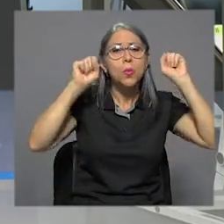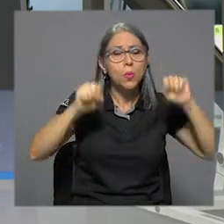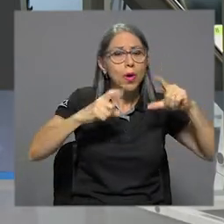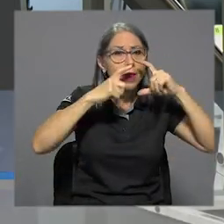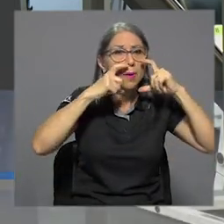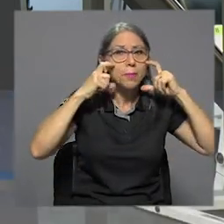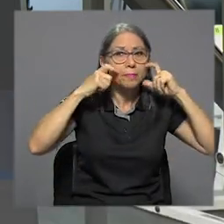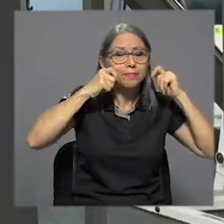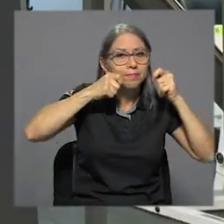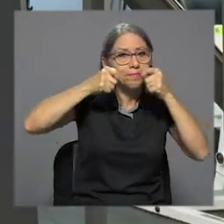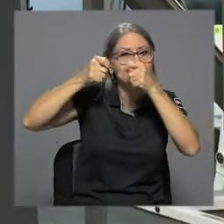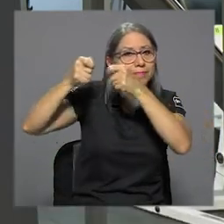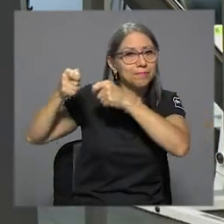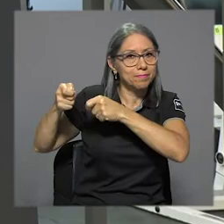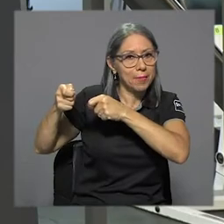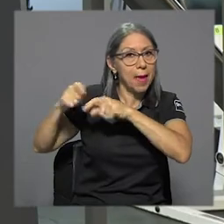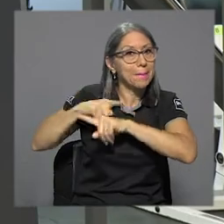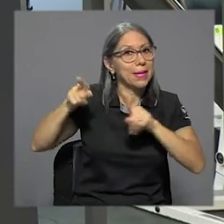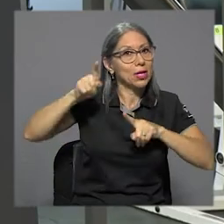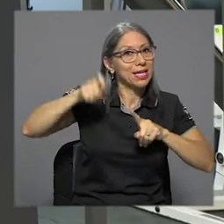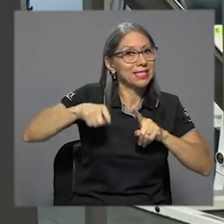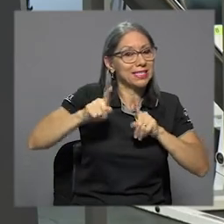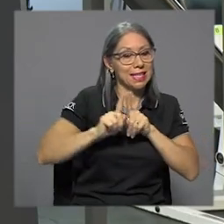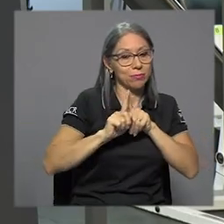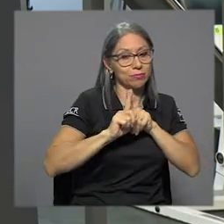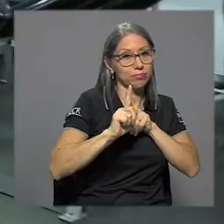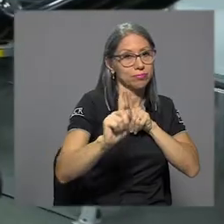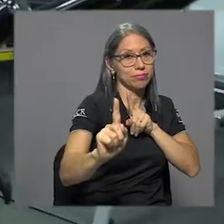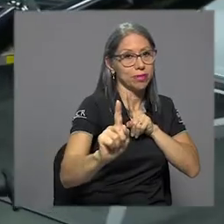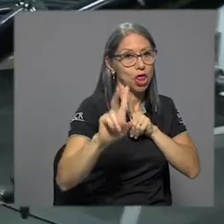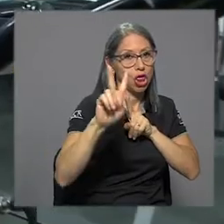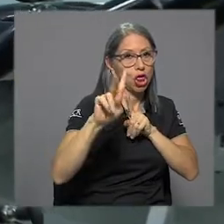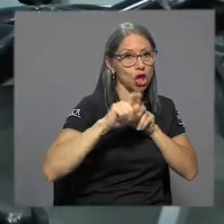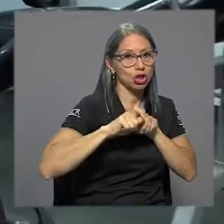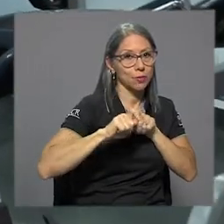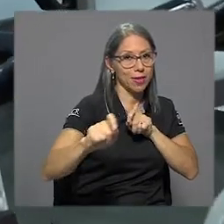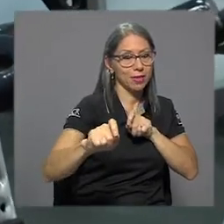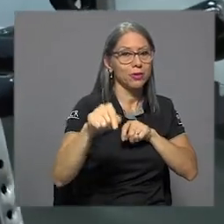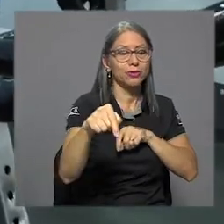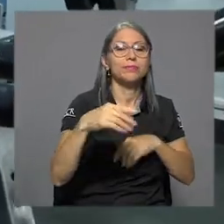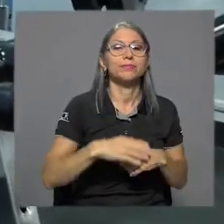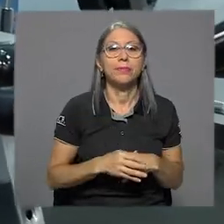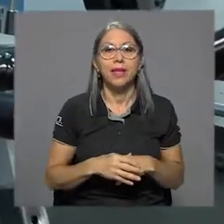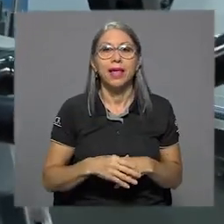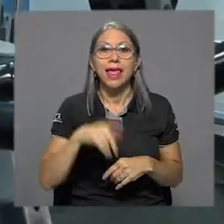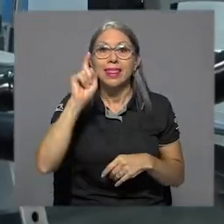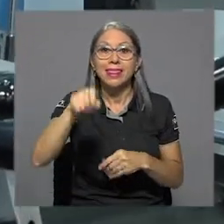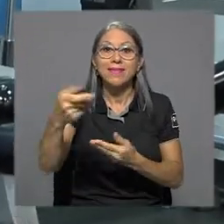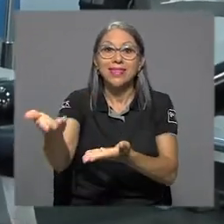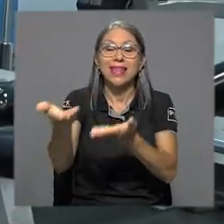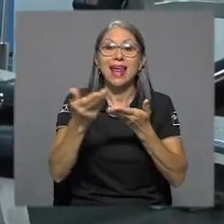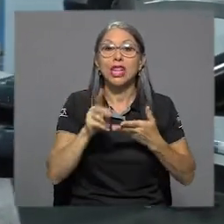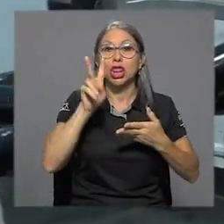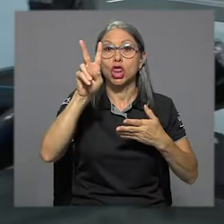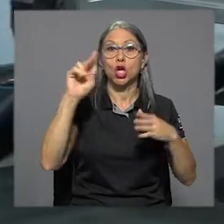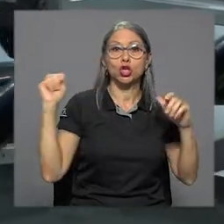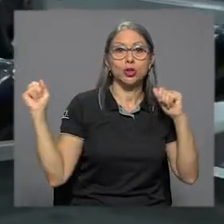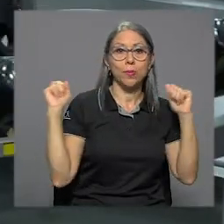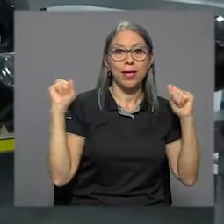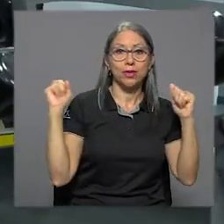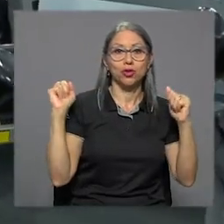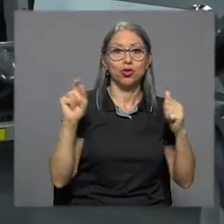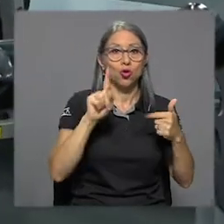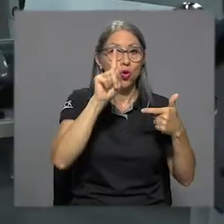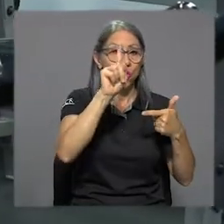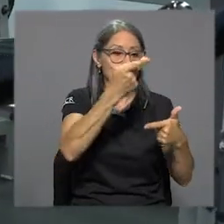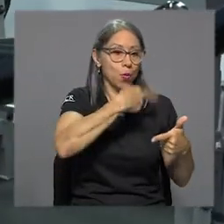pueden quitárselo siempre y cuando guarden la distancia de los 2 metros establecidos, ¿verdad? Tienen que traer 2 paños,